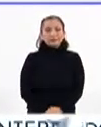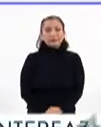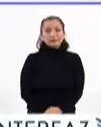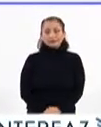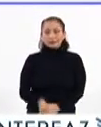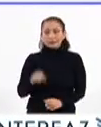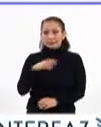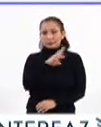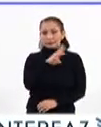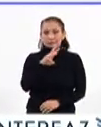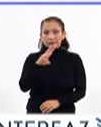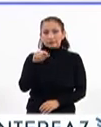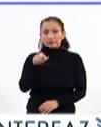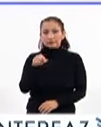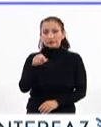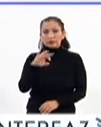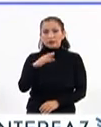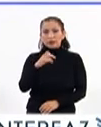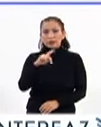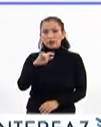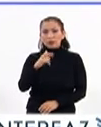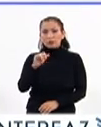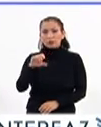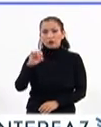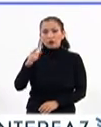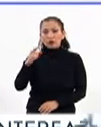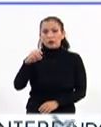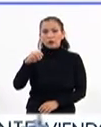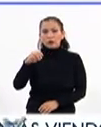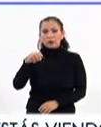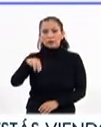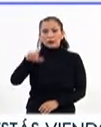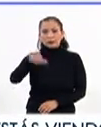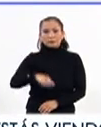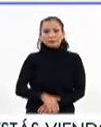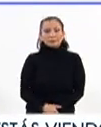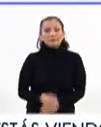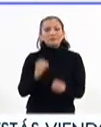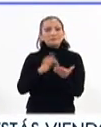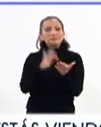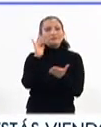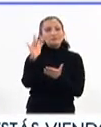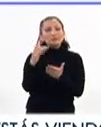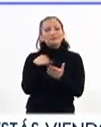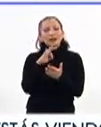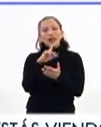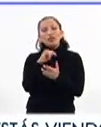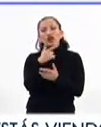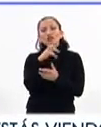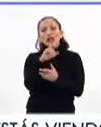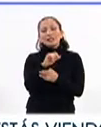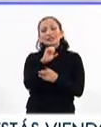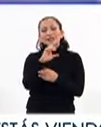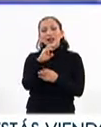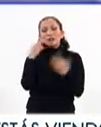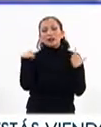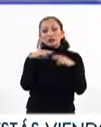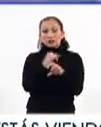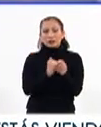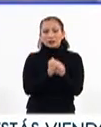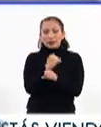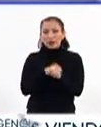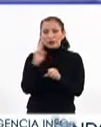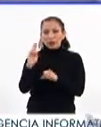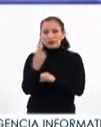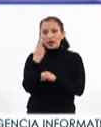por supuesto, es www.chapingo.com. Perfecto, pues muchísimas gracias a Fernando González Cerón, profesor investigador